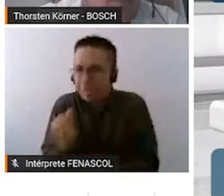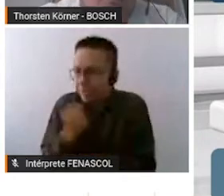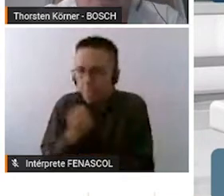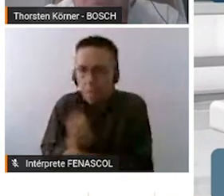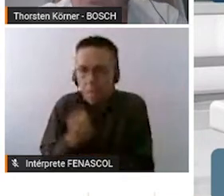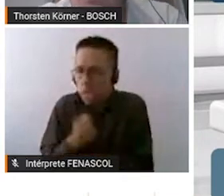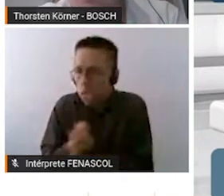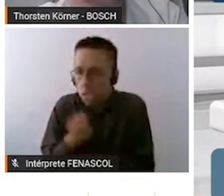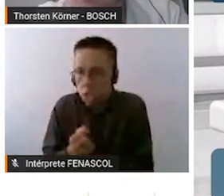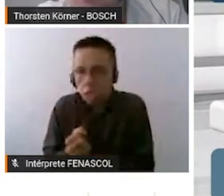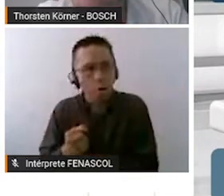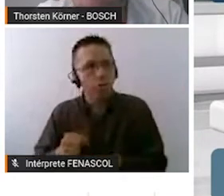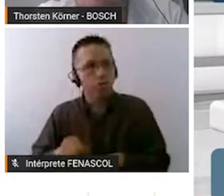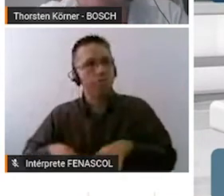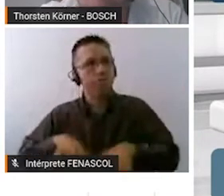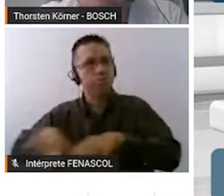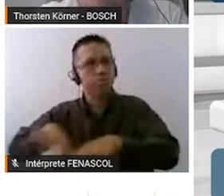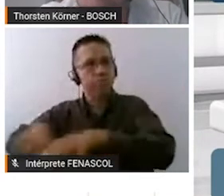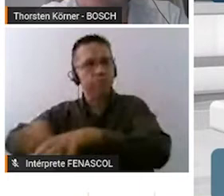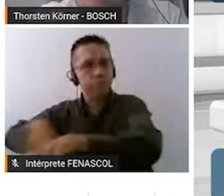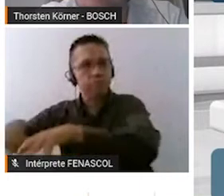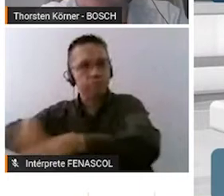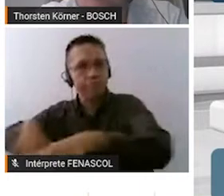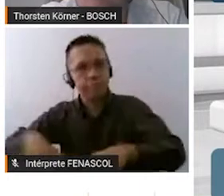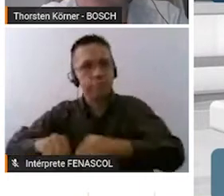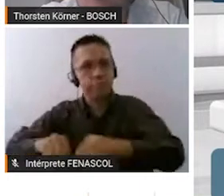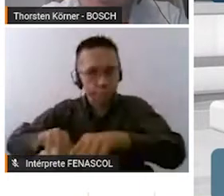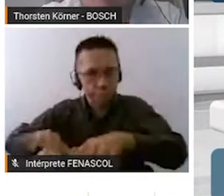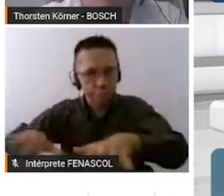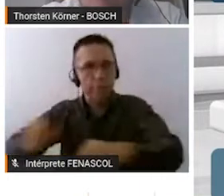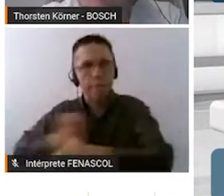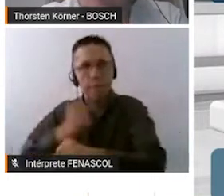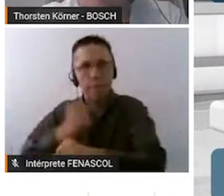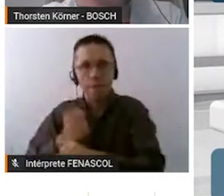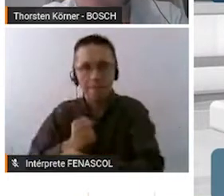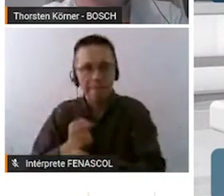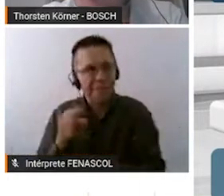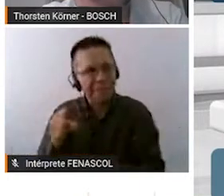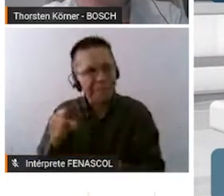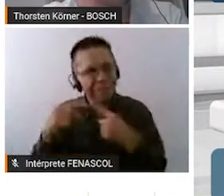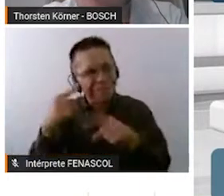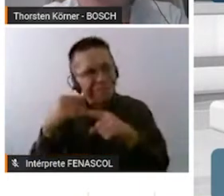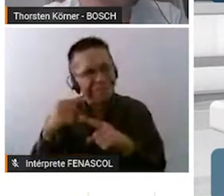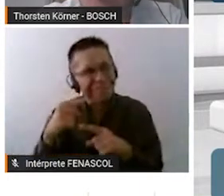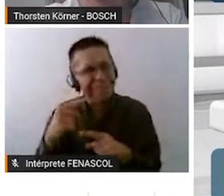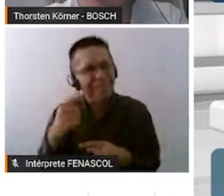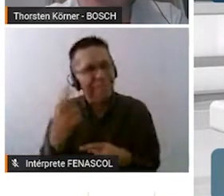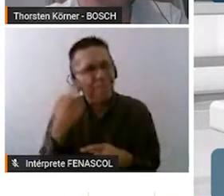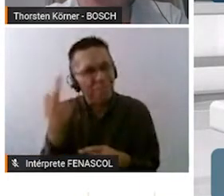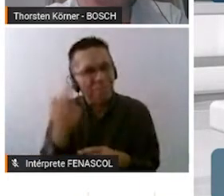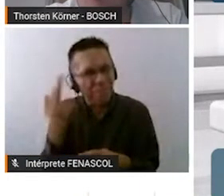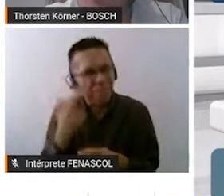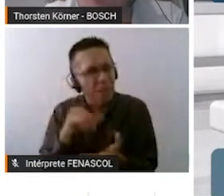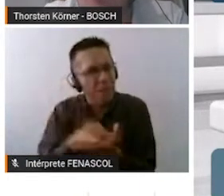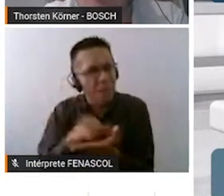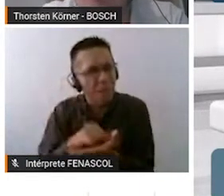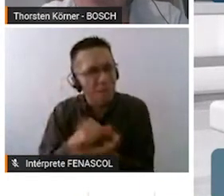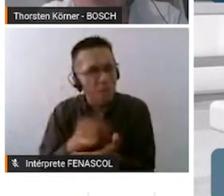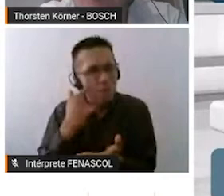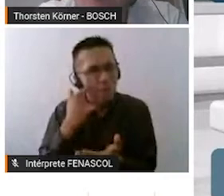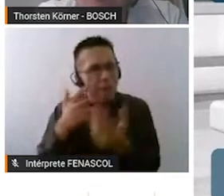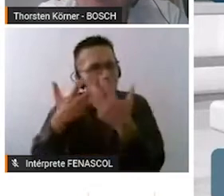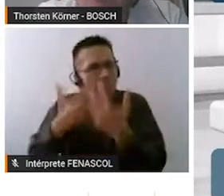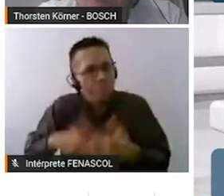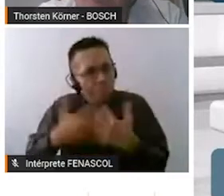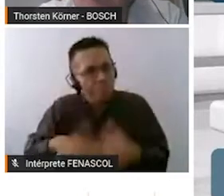cuenta muy fácilmente de que estos son puntos muy trillados, muy conocidos. Siempre la industria ha ido en ese camino. Y es que en